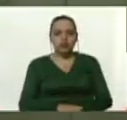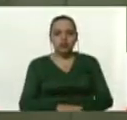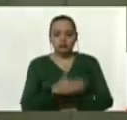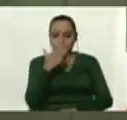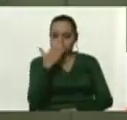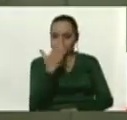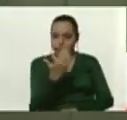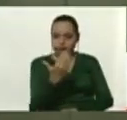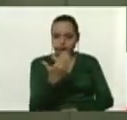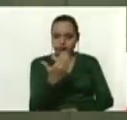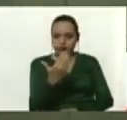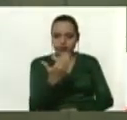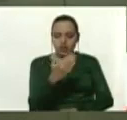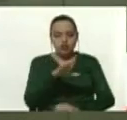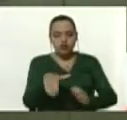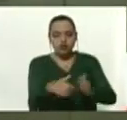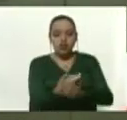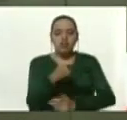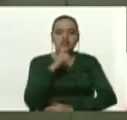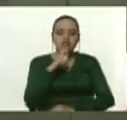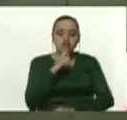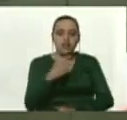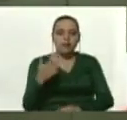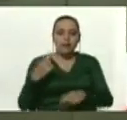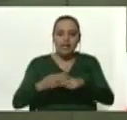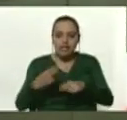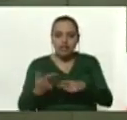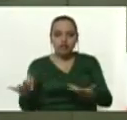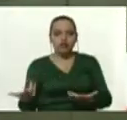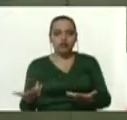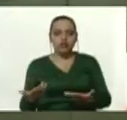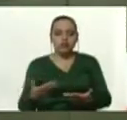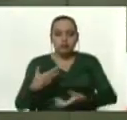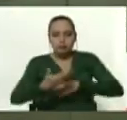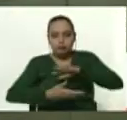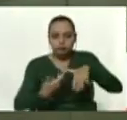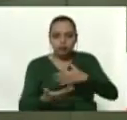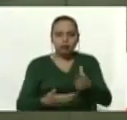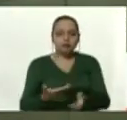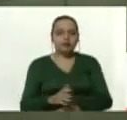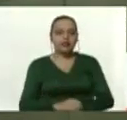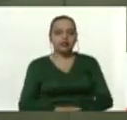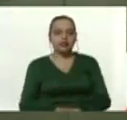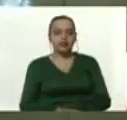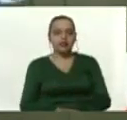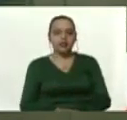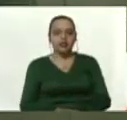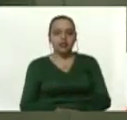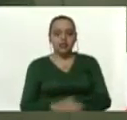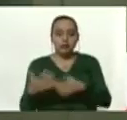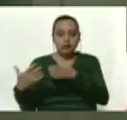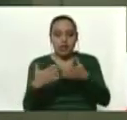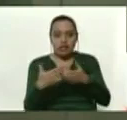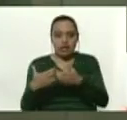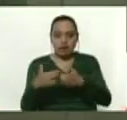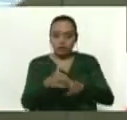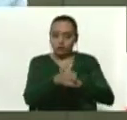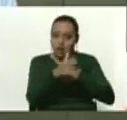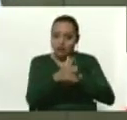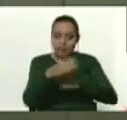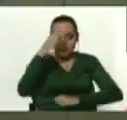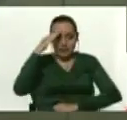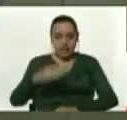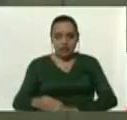afrontar los peligros, los riesgos, las vicisitudes de una guerra armada, de una guerra